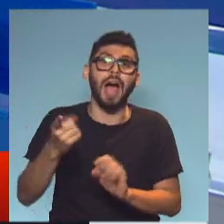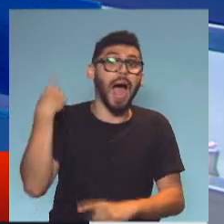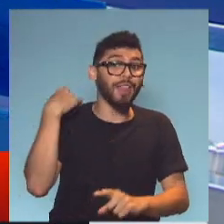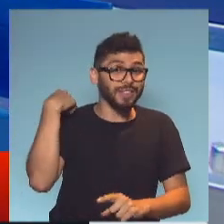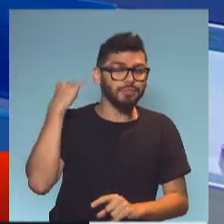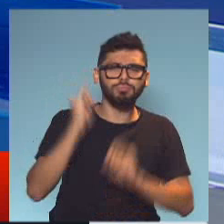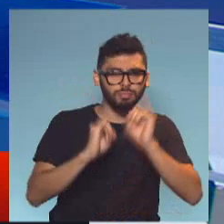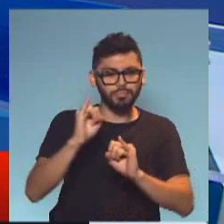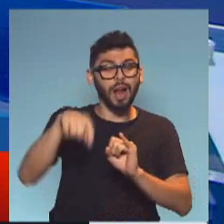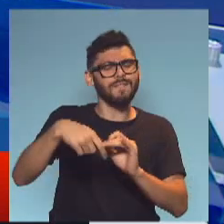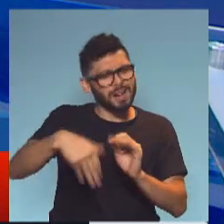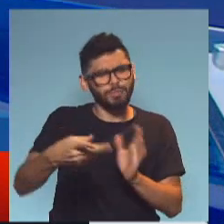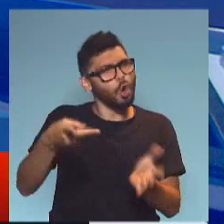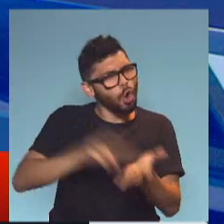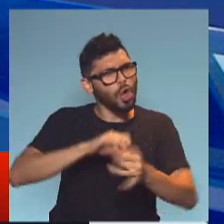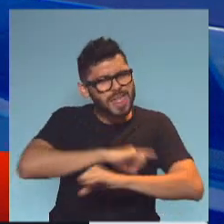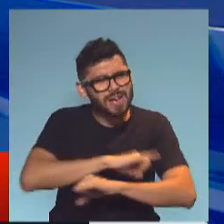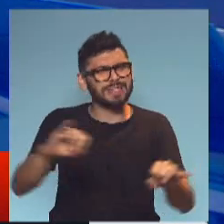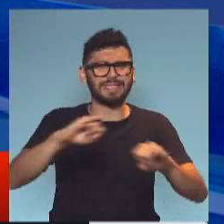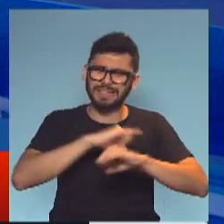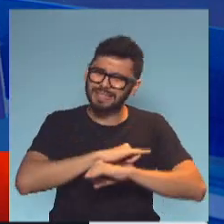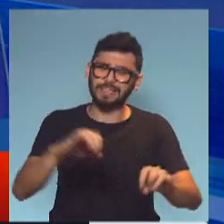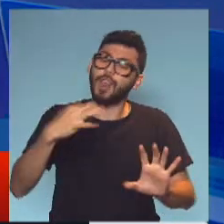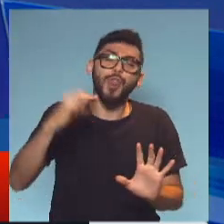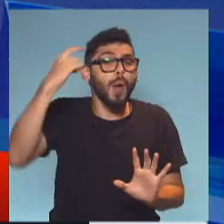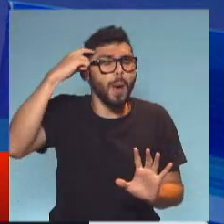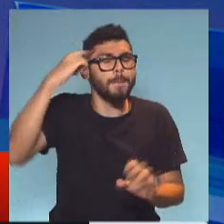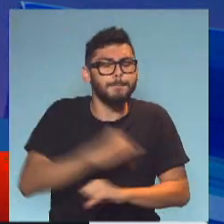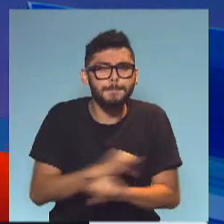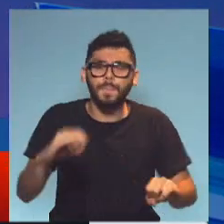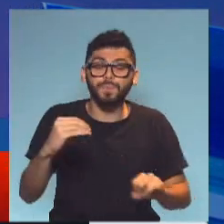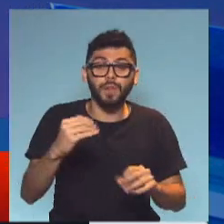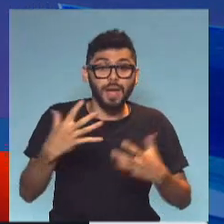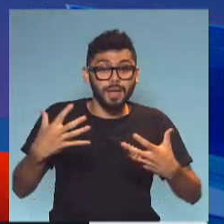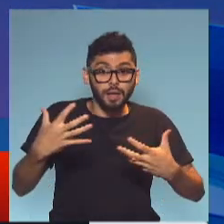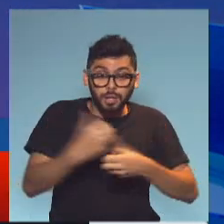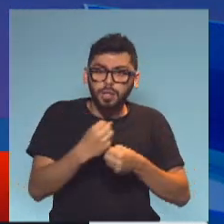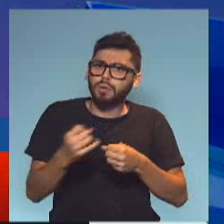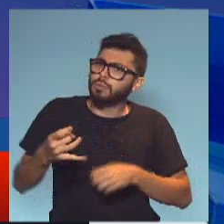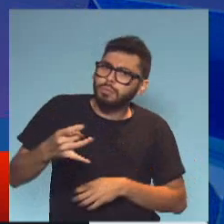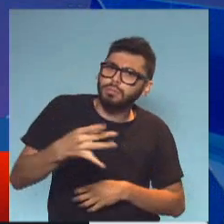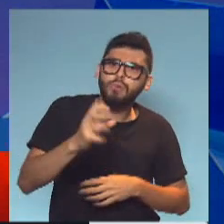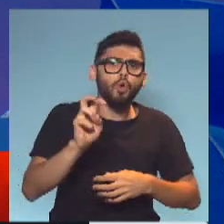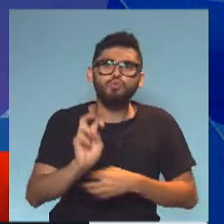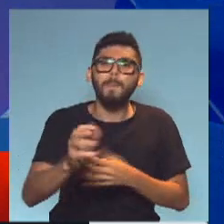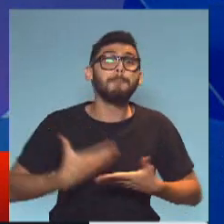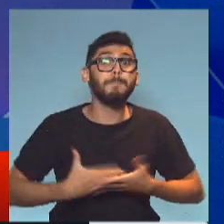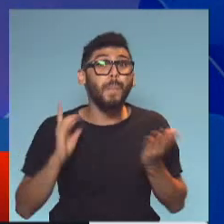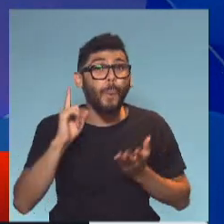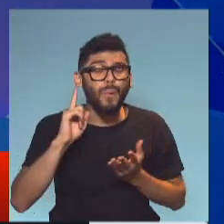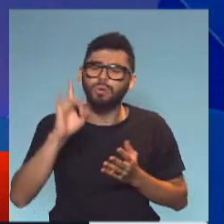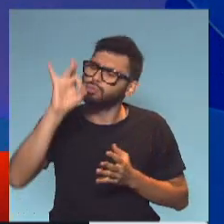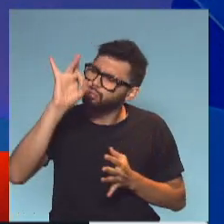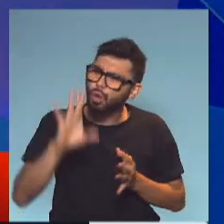repetir, porque es de esas informaciones que hay que machacar y hay que recordar, que el transporte público vuelve a ser utilizado solamente